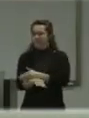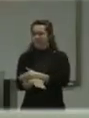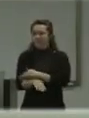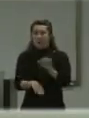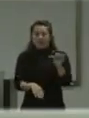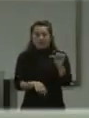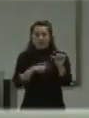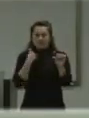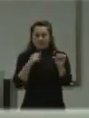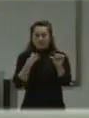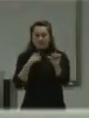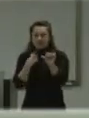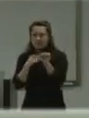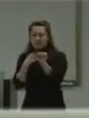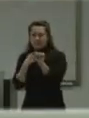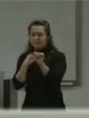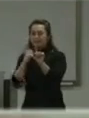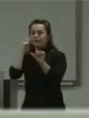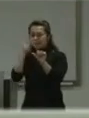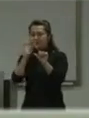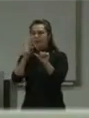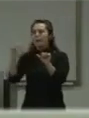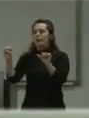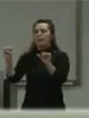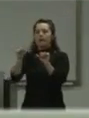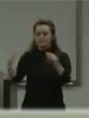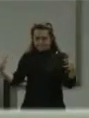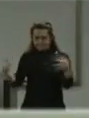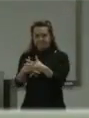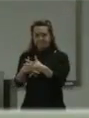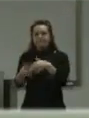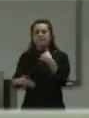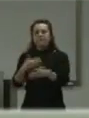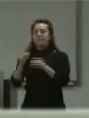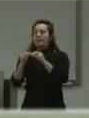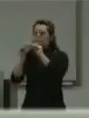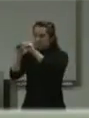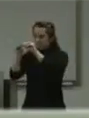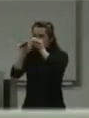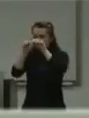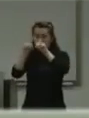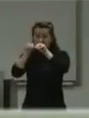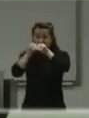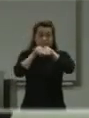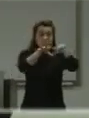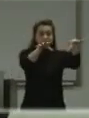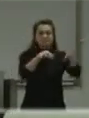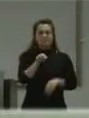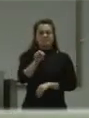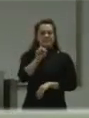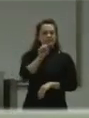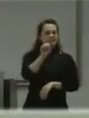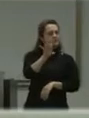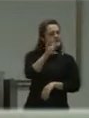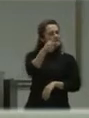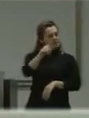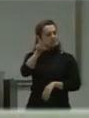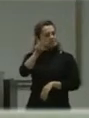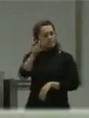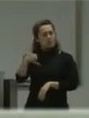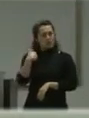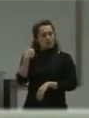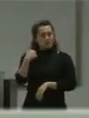conseguíamos nos tocó mixto para poder hacer el proceso de multiplicadores que eran más o menos 15 17 jóvenes que hicieron